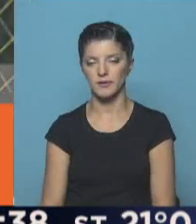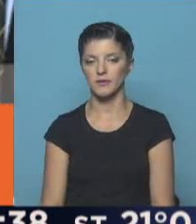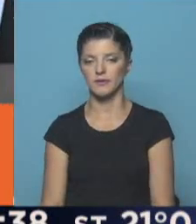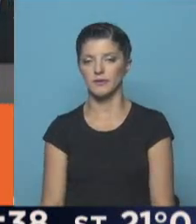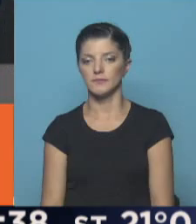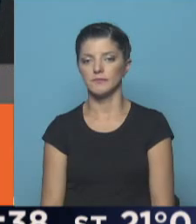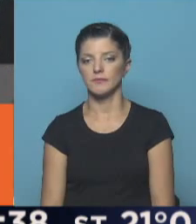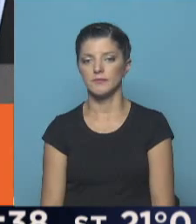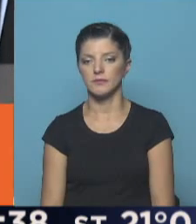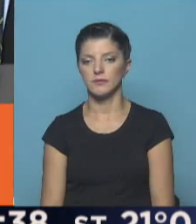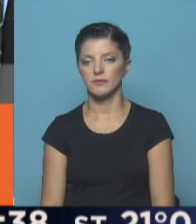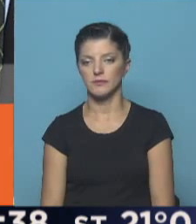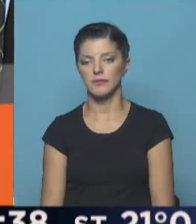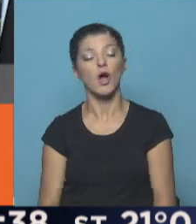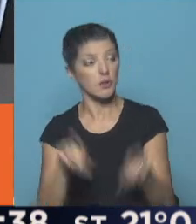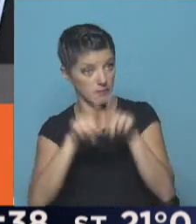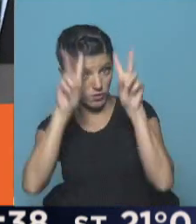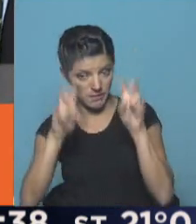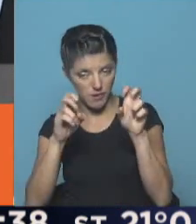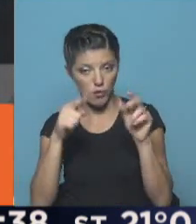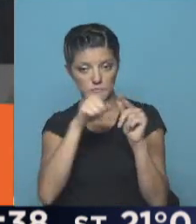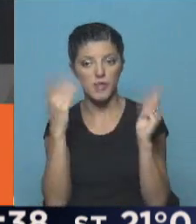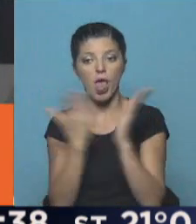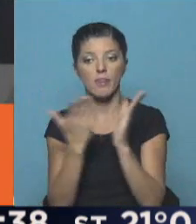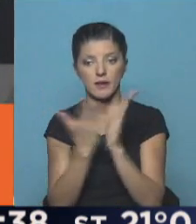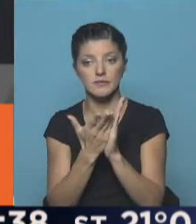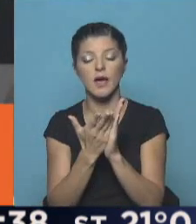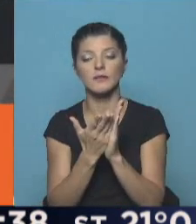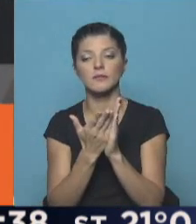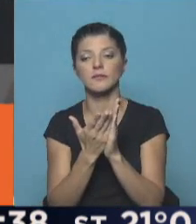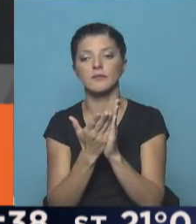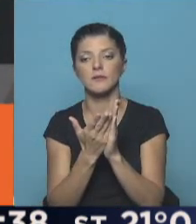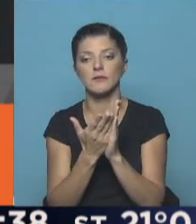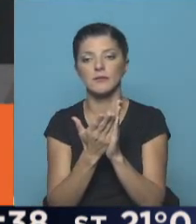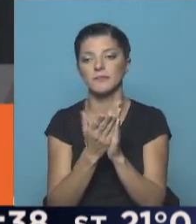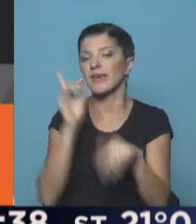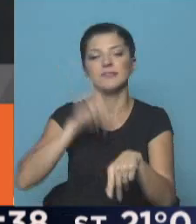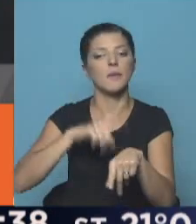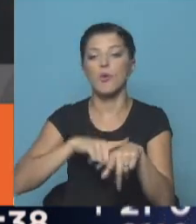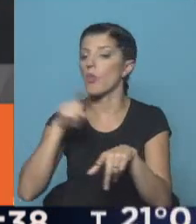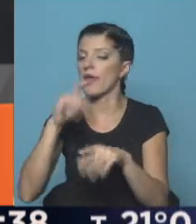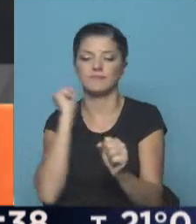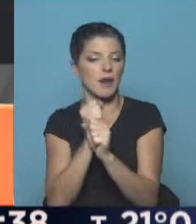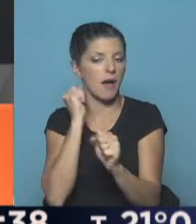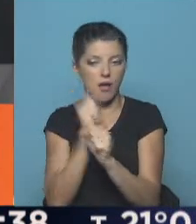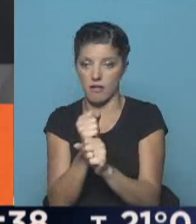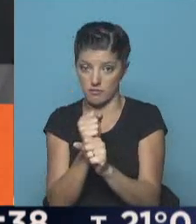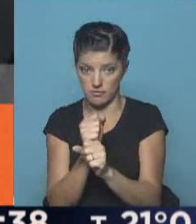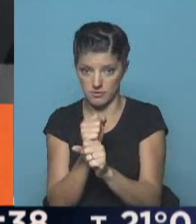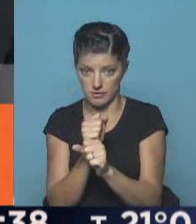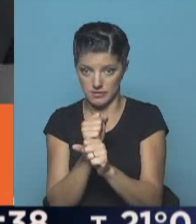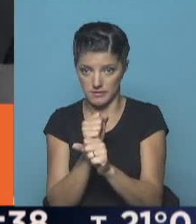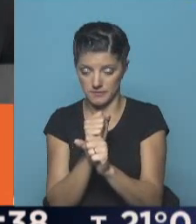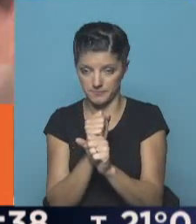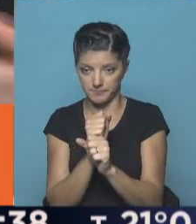línea con lo que con esto que estabas diciendo ahora y lo que marcaba al principio, esto de que es el tiempo de actuar de América Latina